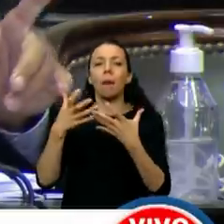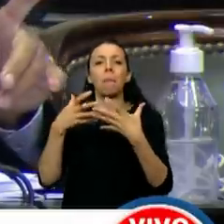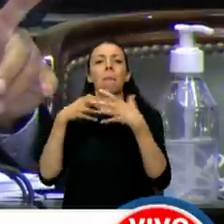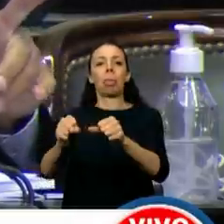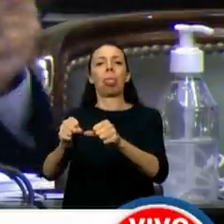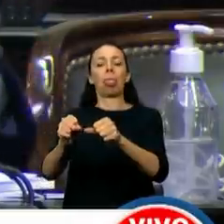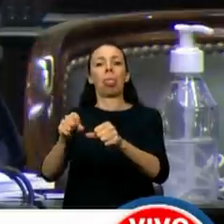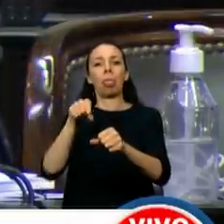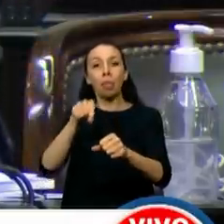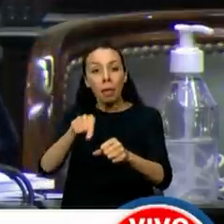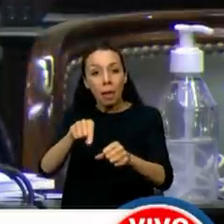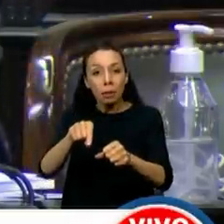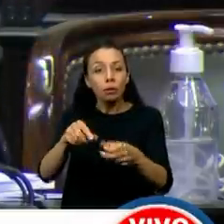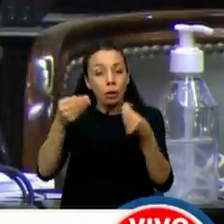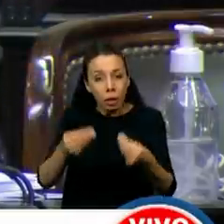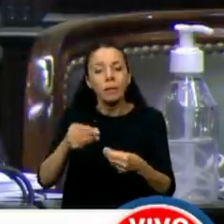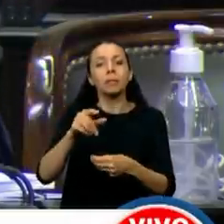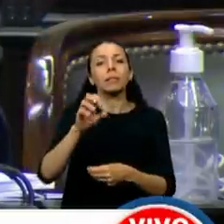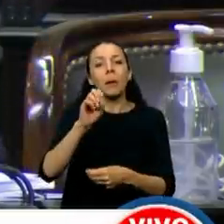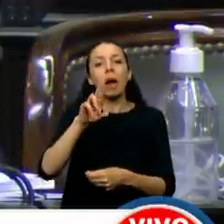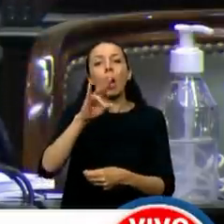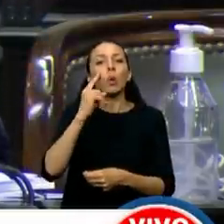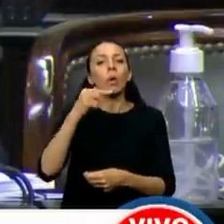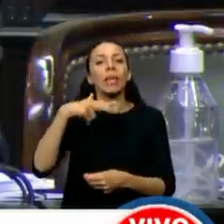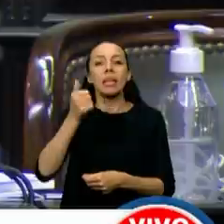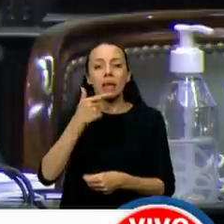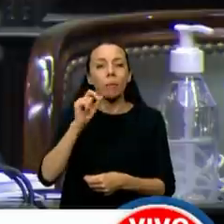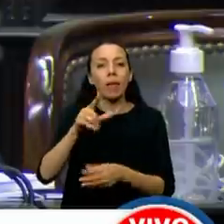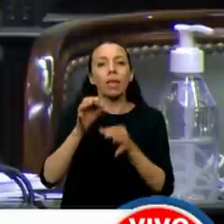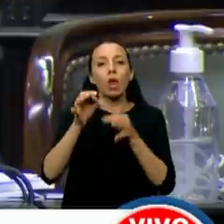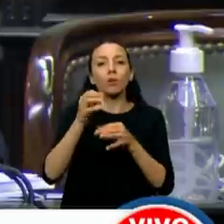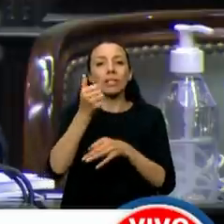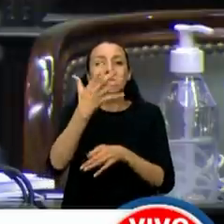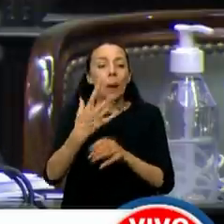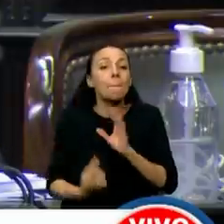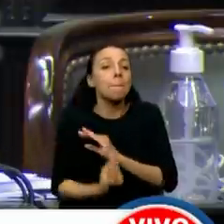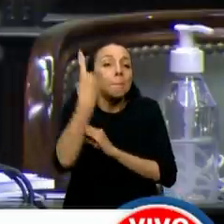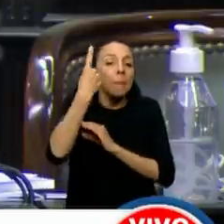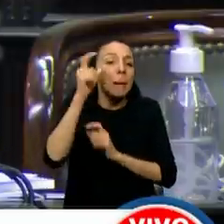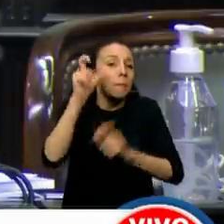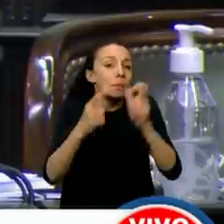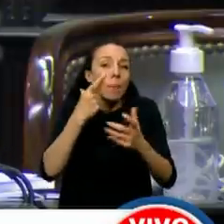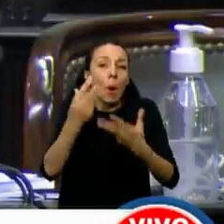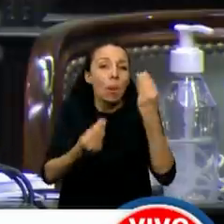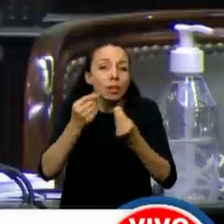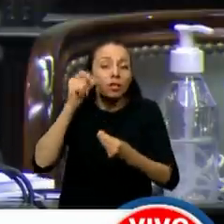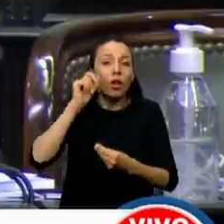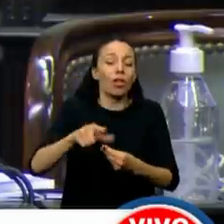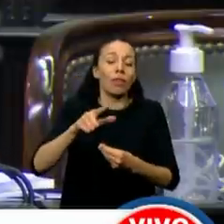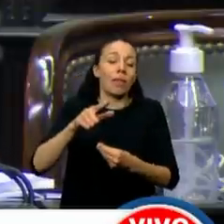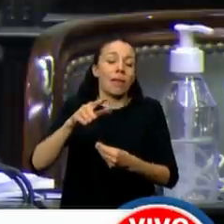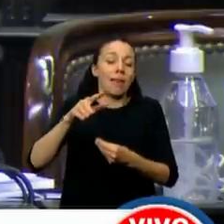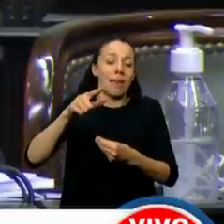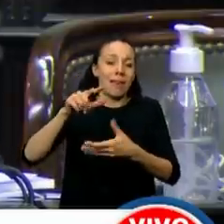se sabía dónde quedaba eran las ruinas del kilómetro 75 primera población hispánica en el corazón del impenetrable es